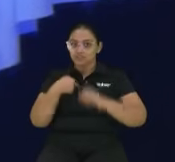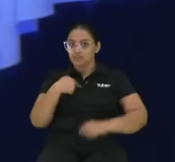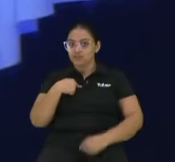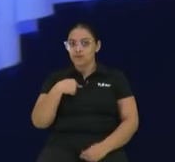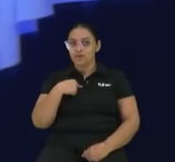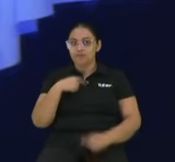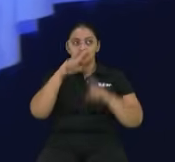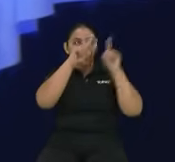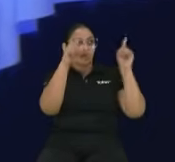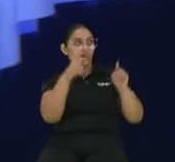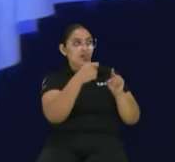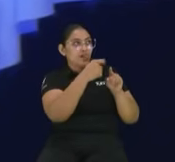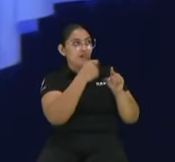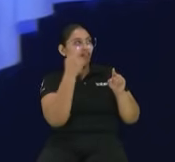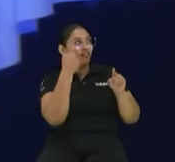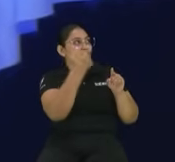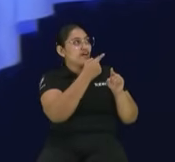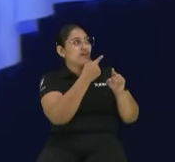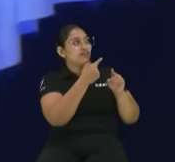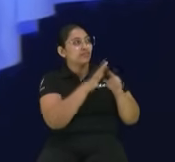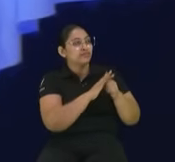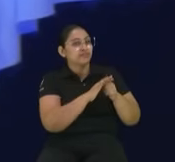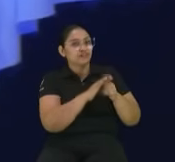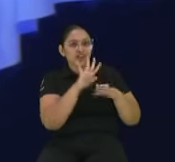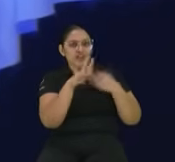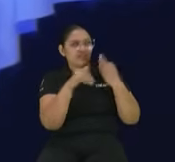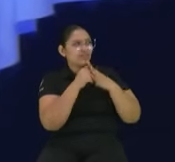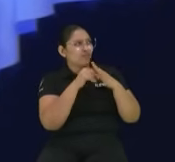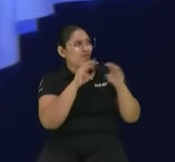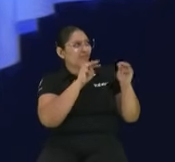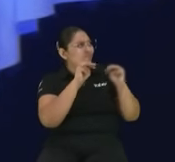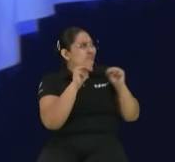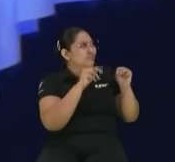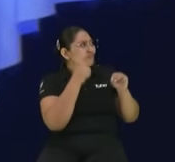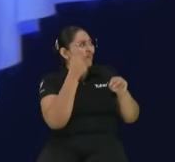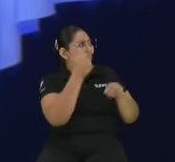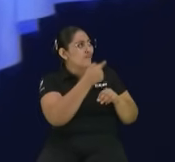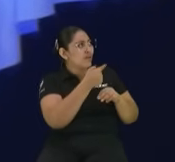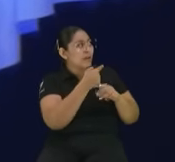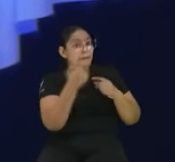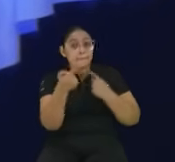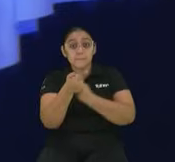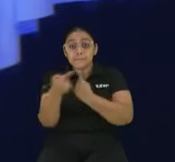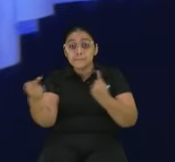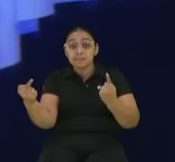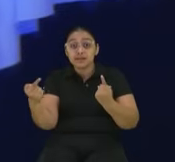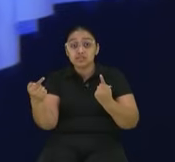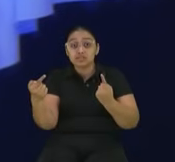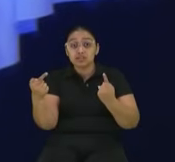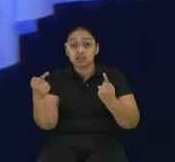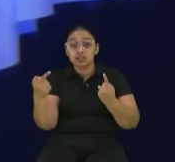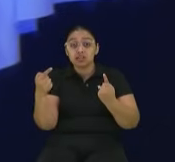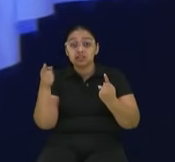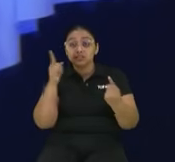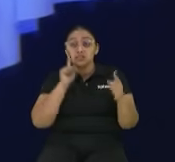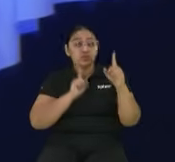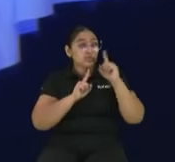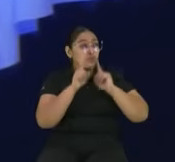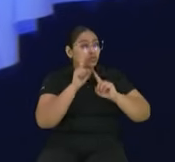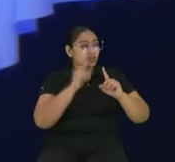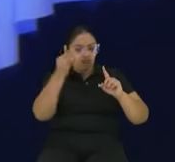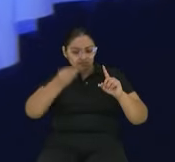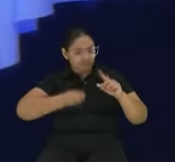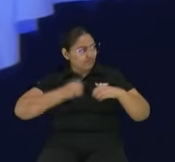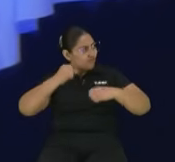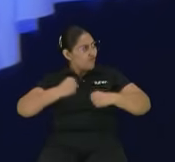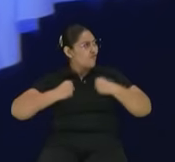en el tricaster ver la toma tal esto estamos viendo todo de repente Wow Yo vi gente que estaba y terminó fortalecida de verdad se